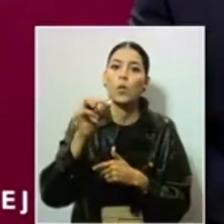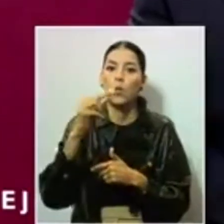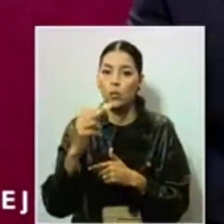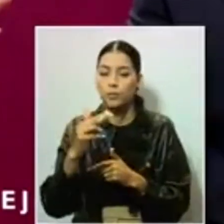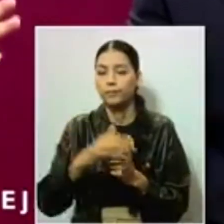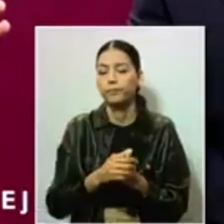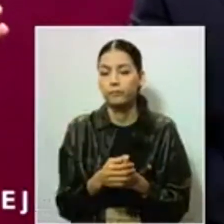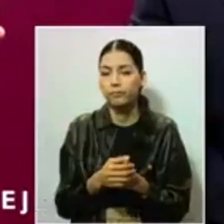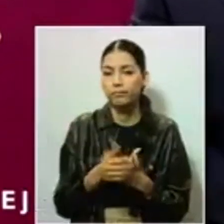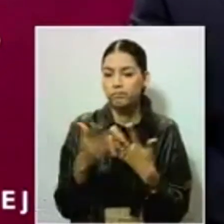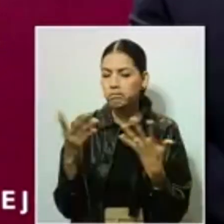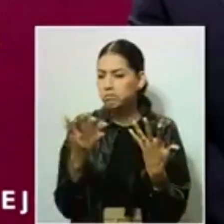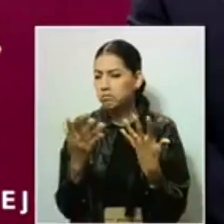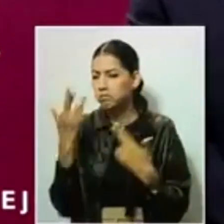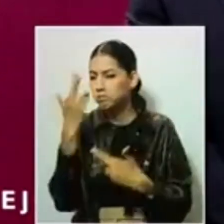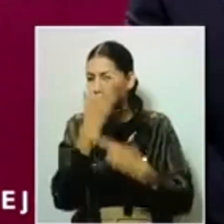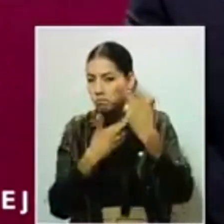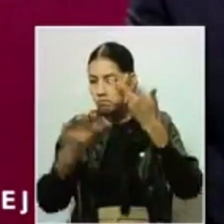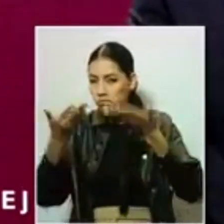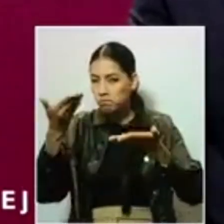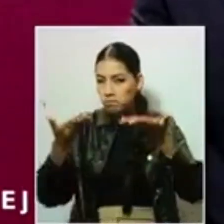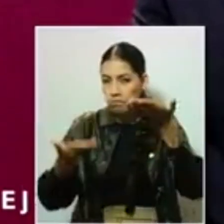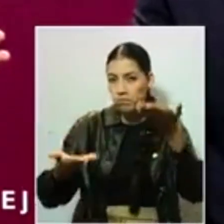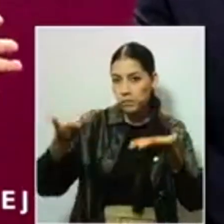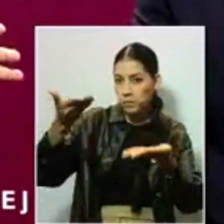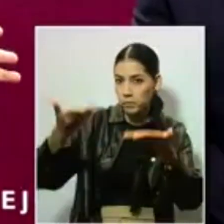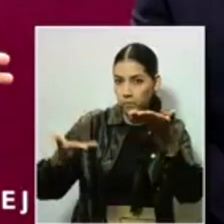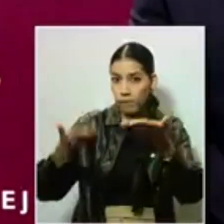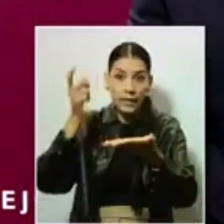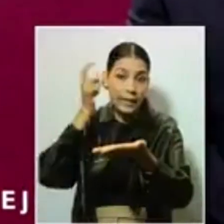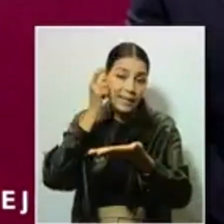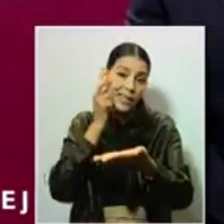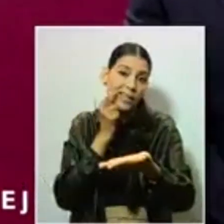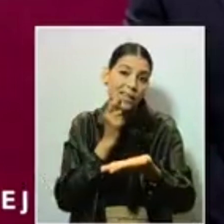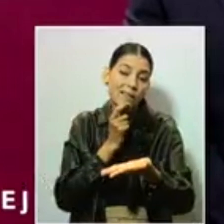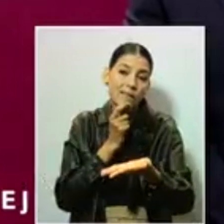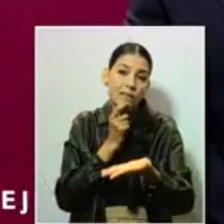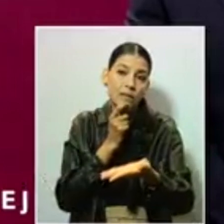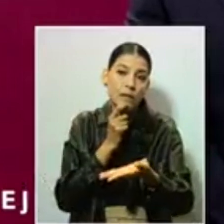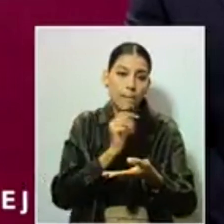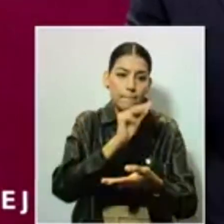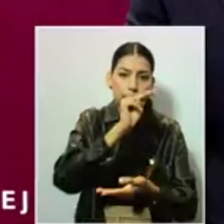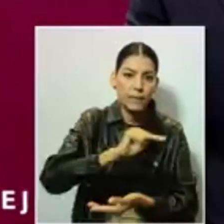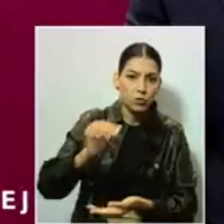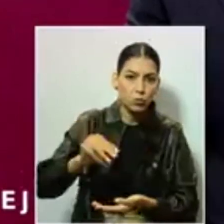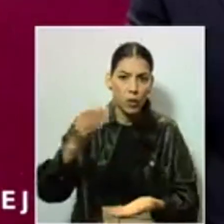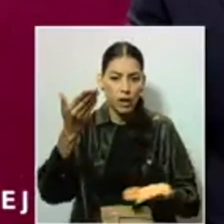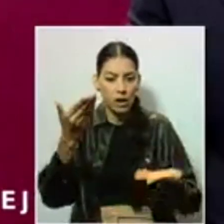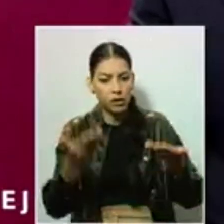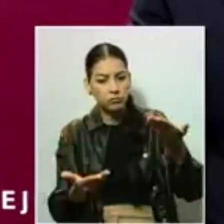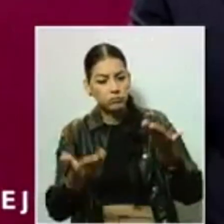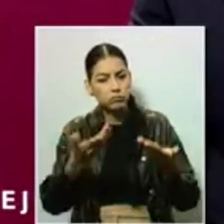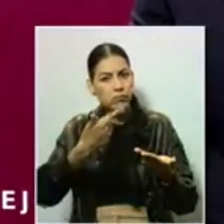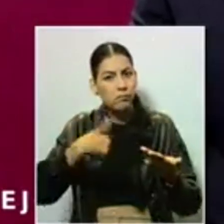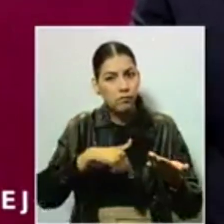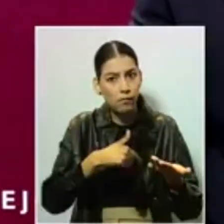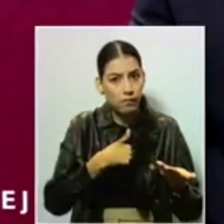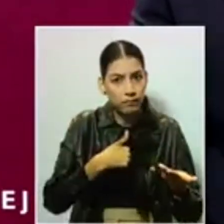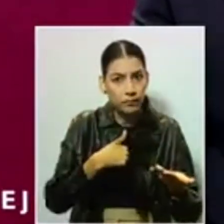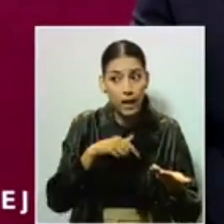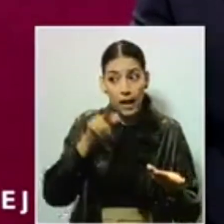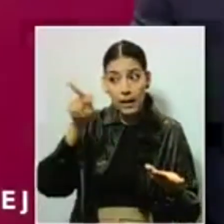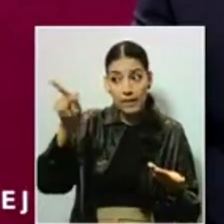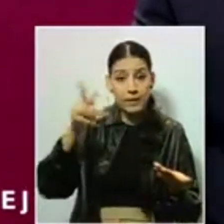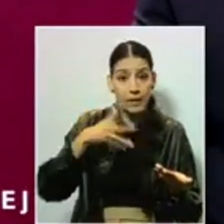afectaciones si comparamos Guerrero con Michoacán pu realmente nuestras afectaciones allá hubo